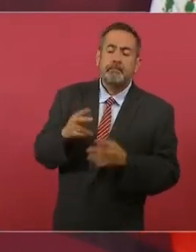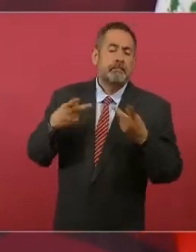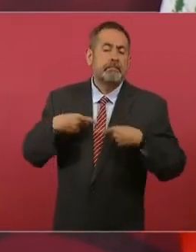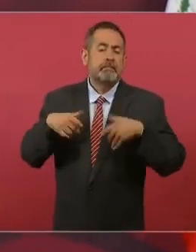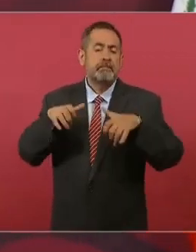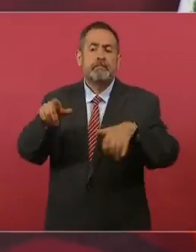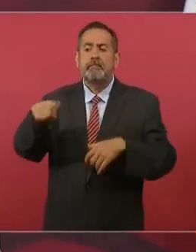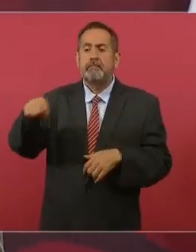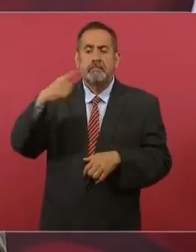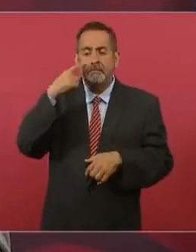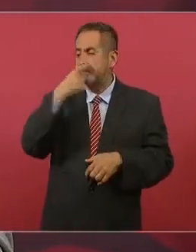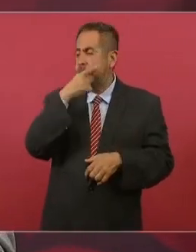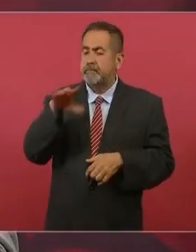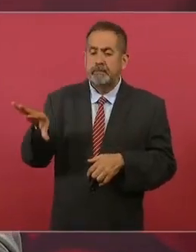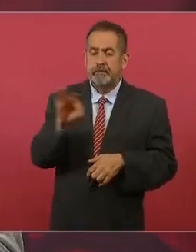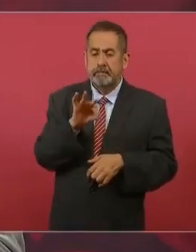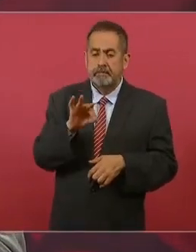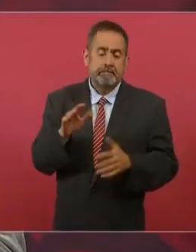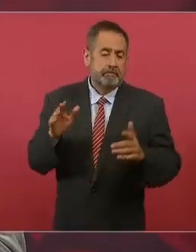gente.